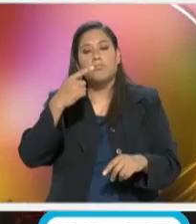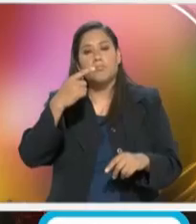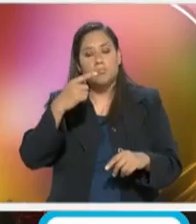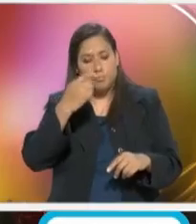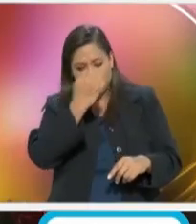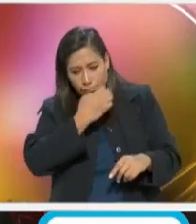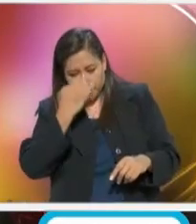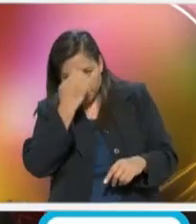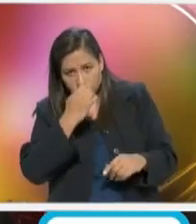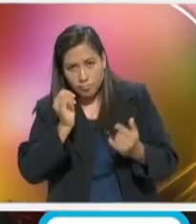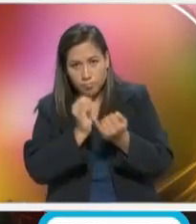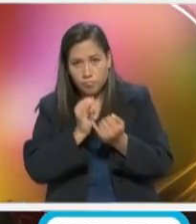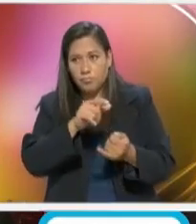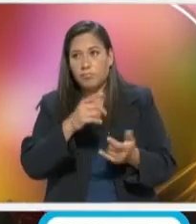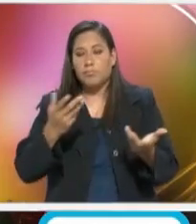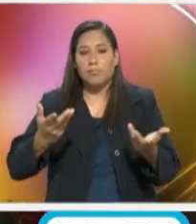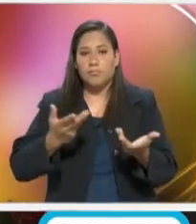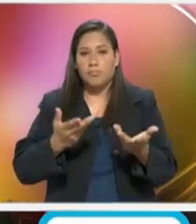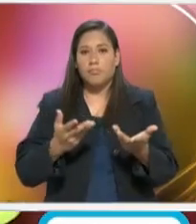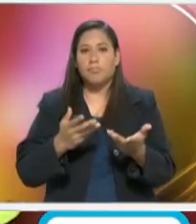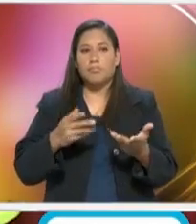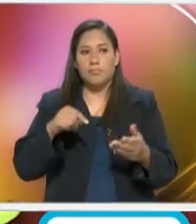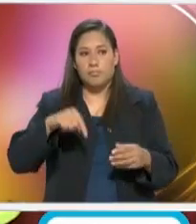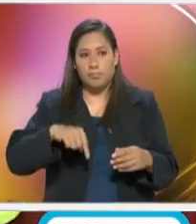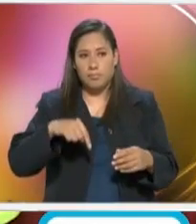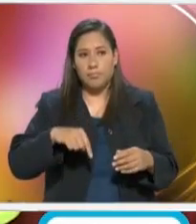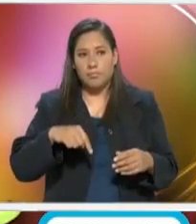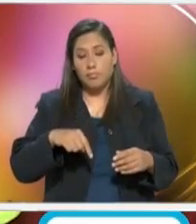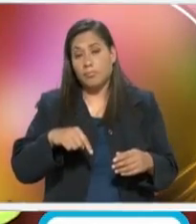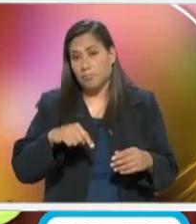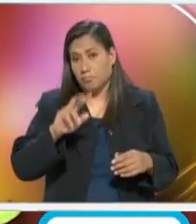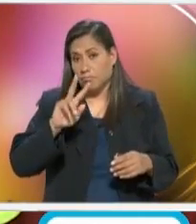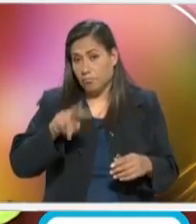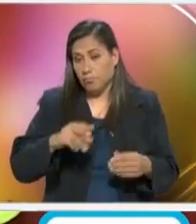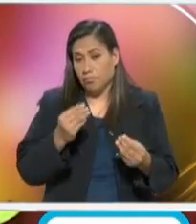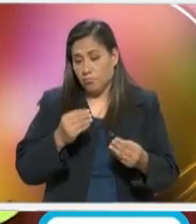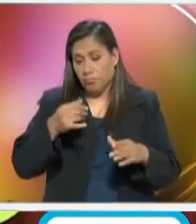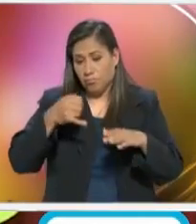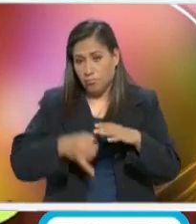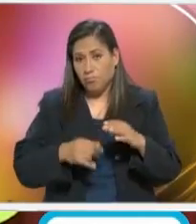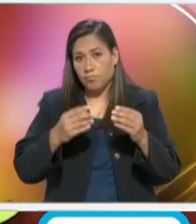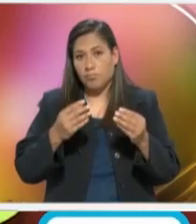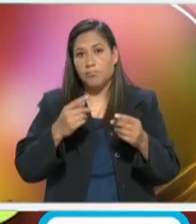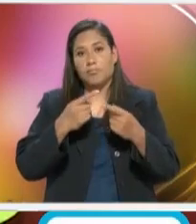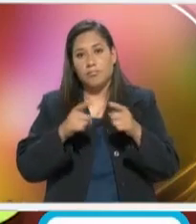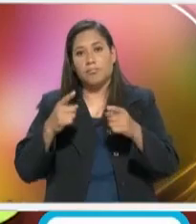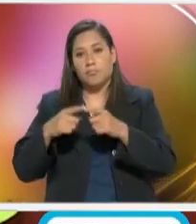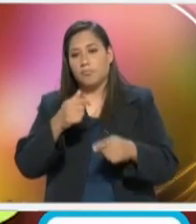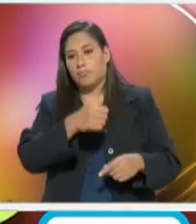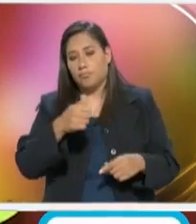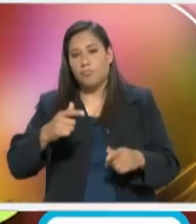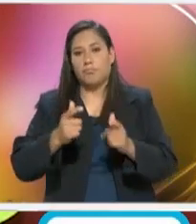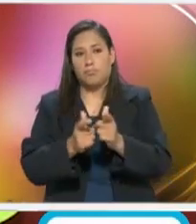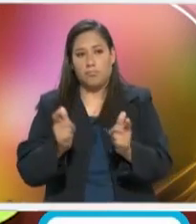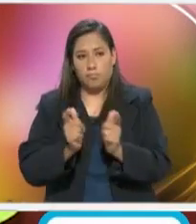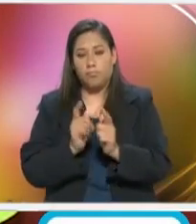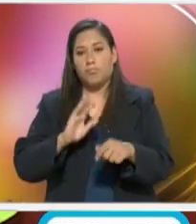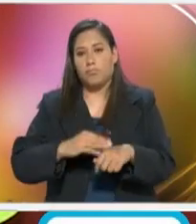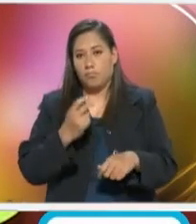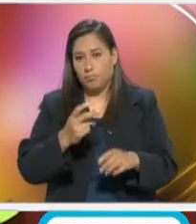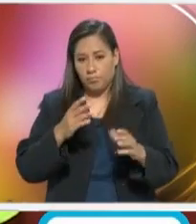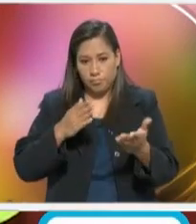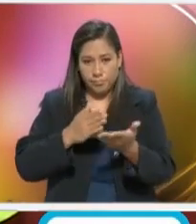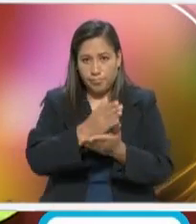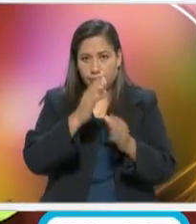al diagnóstico como a la aplicación del modelo. Y sí es bastante complejo y es muy diferente en cada una de las comunidades. Por Muy eso bien. hay que entrar